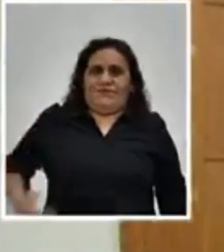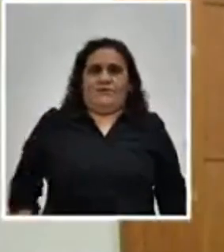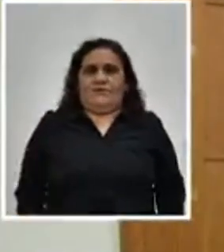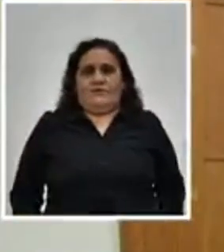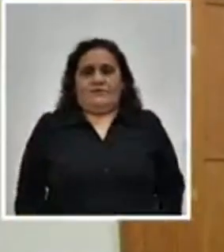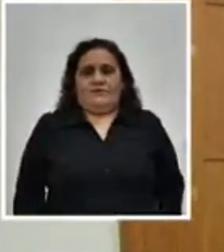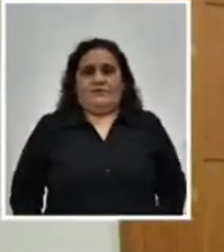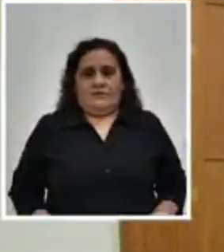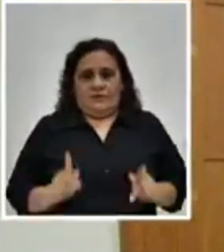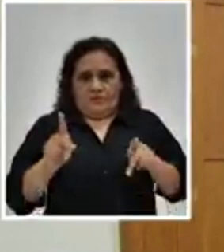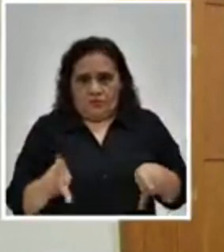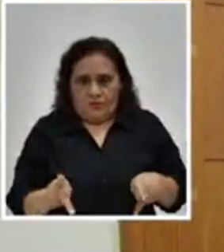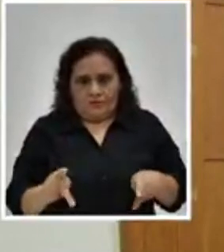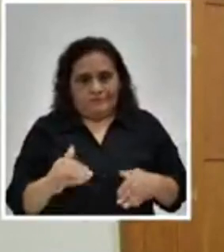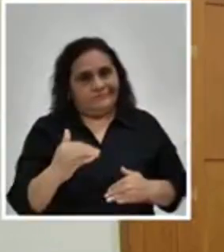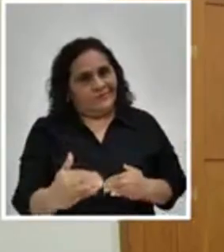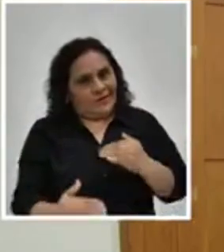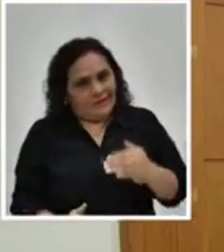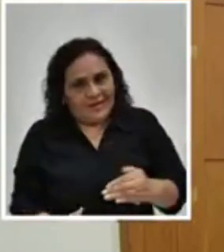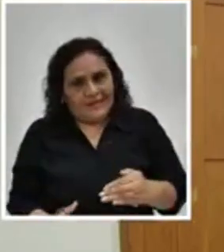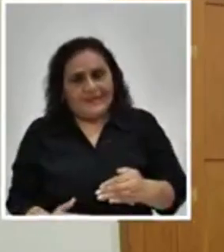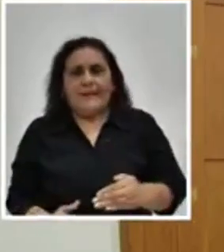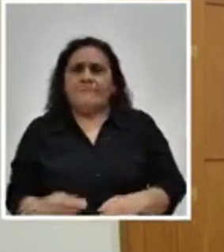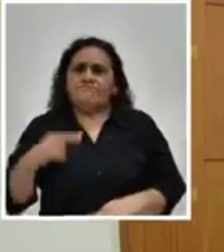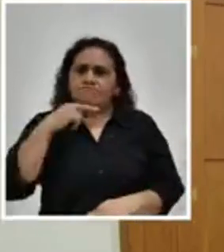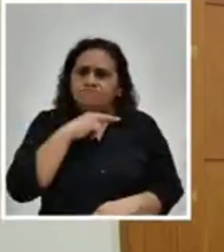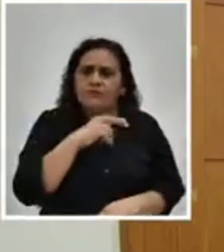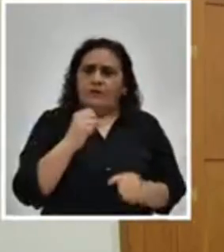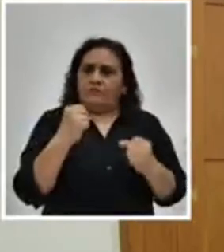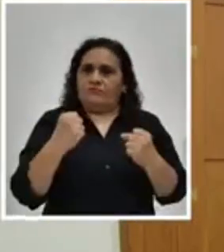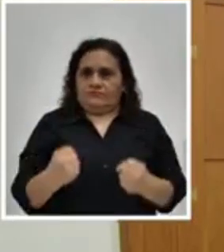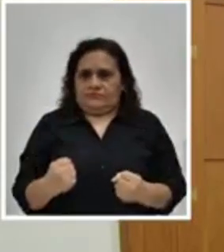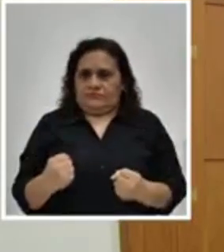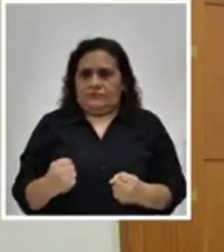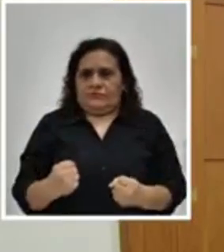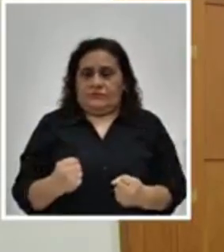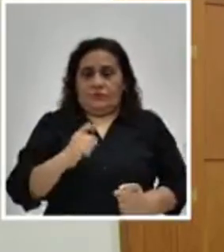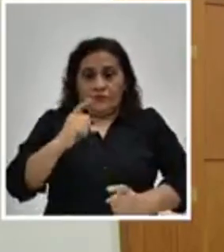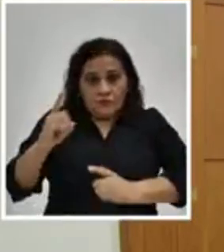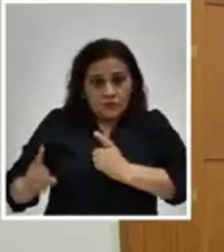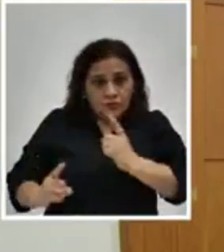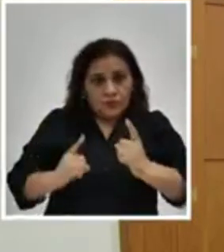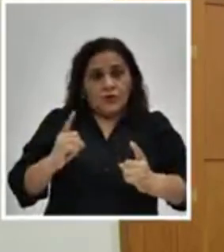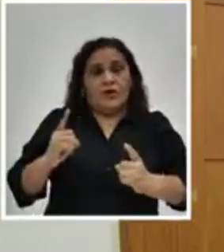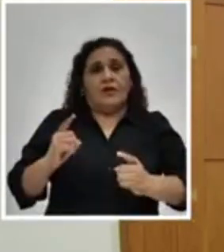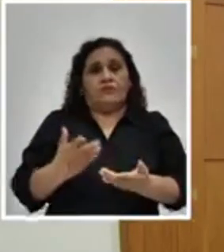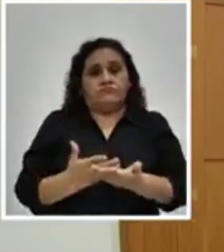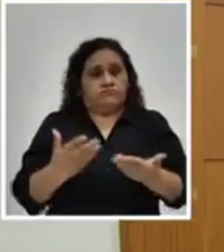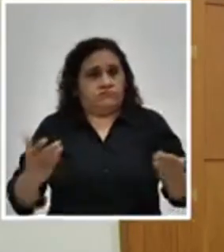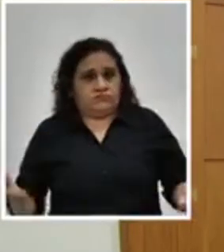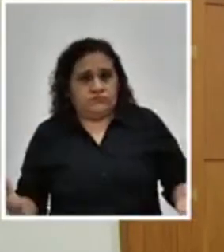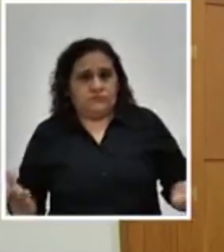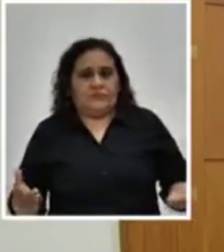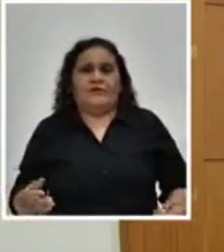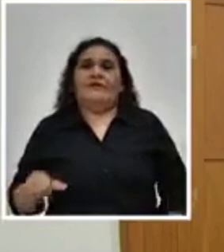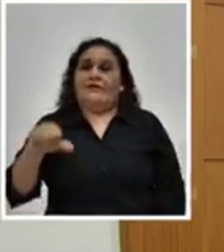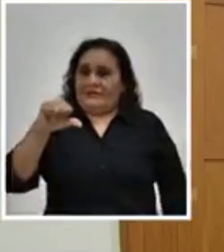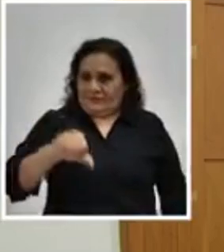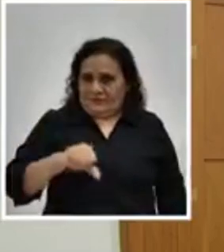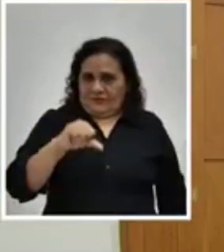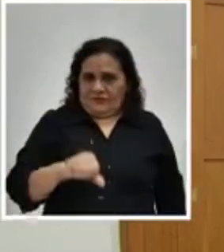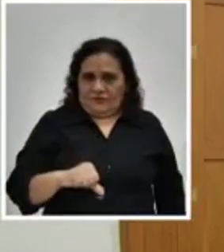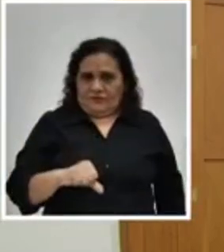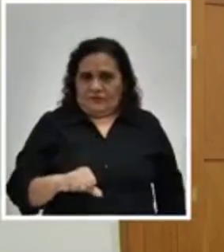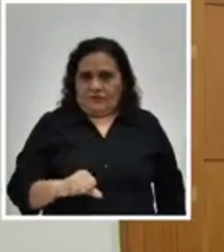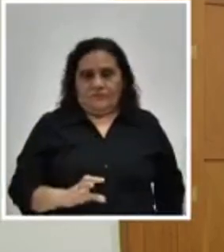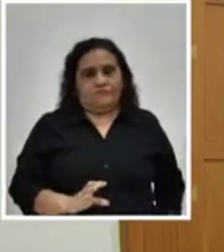Progreso avanza rápido y seguro. Su desarrollo territorial hoy